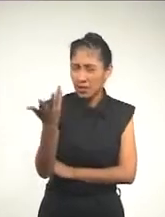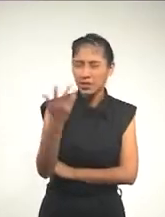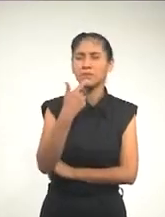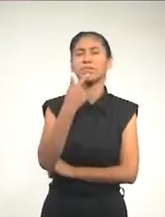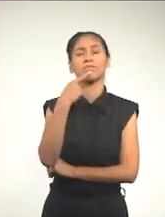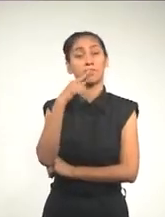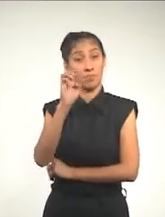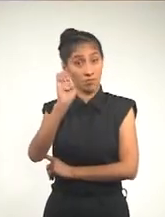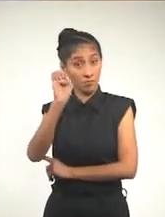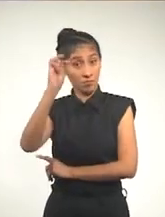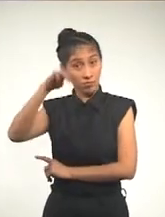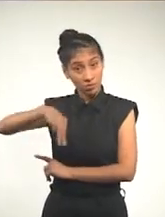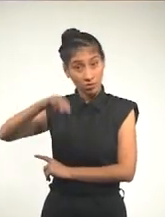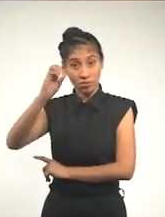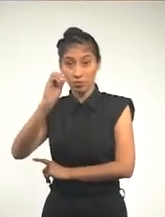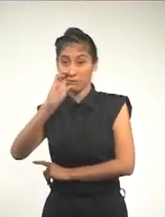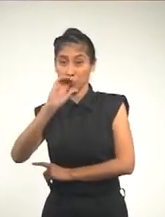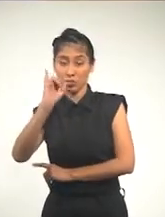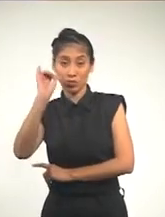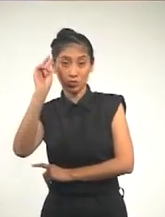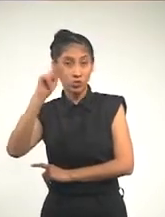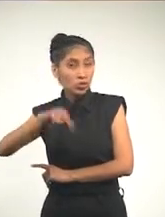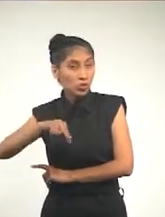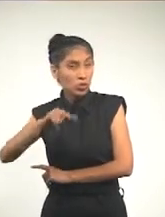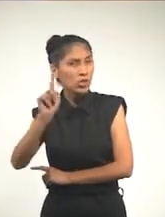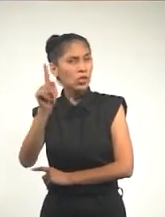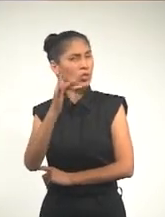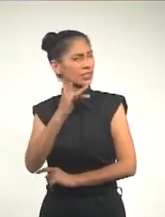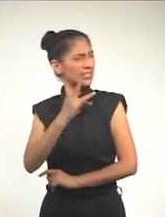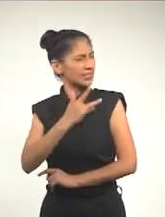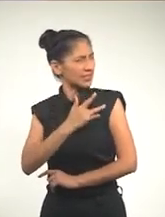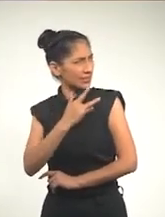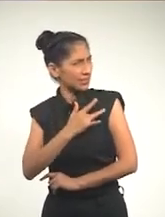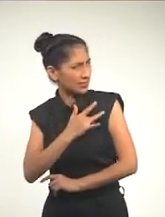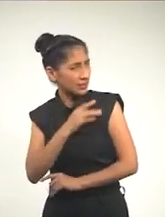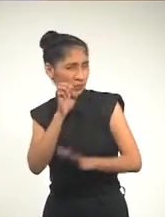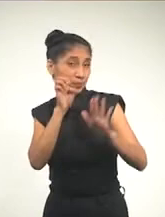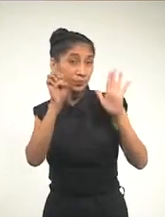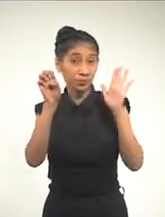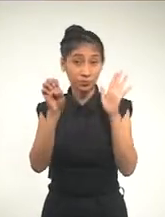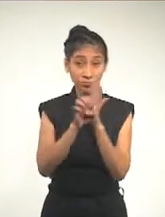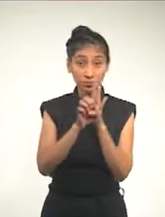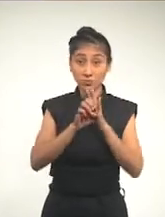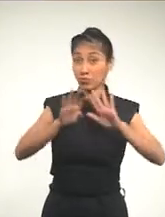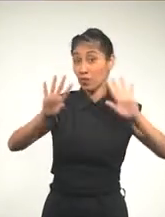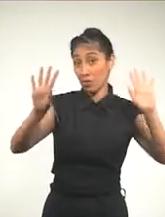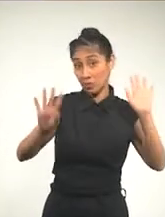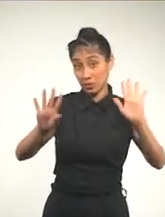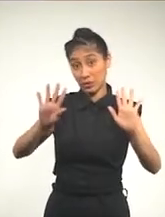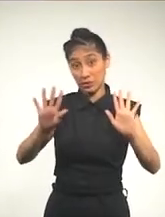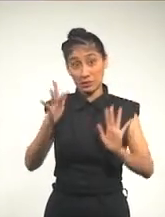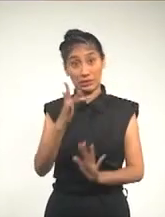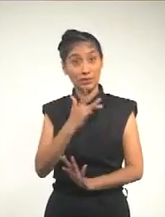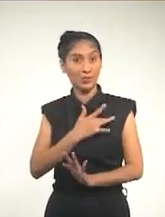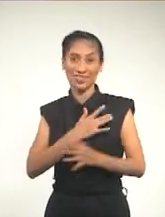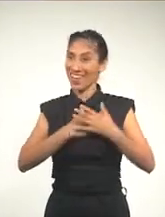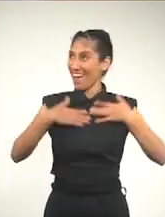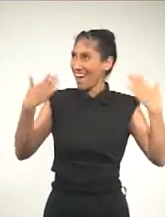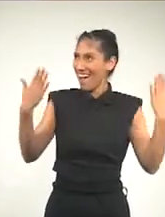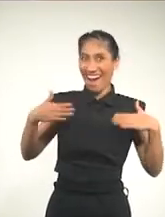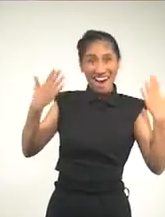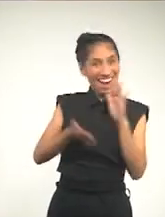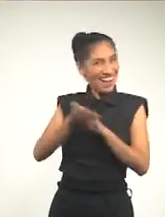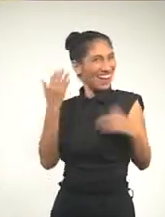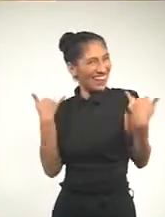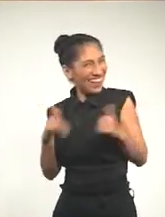emoción. Una emoción es lo que sentimos cuando vivimos alguna situación. Por ejemplo, podemos sentir una emoción como